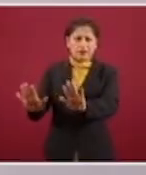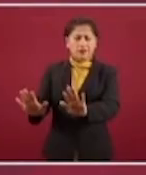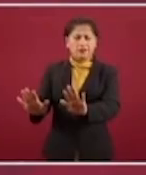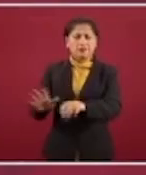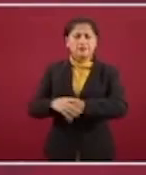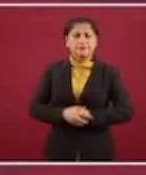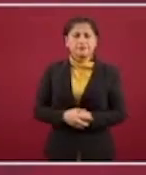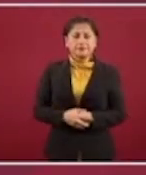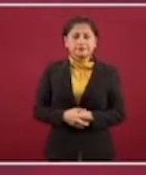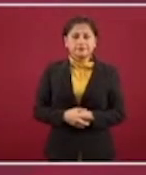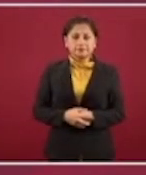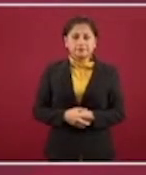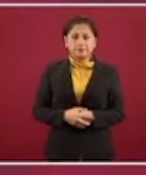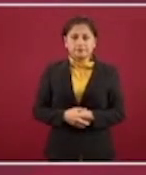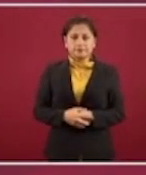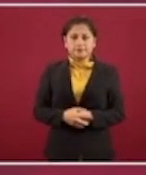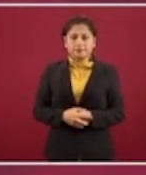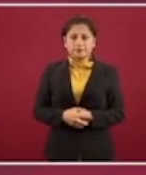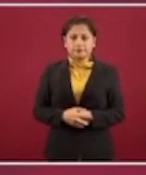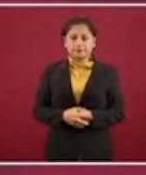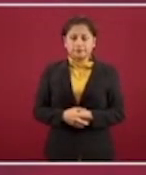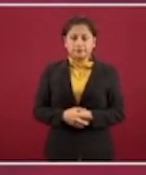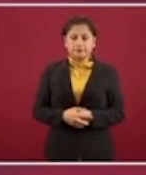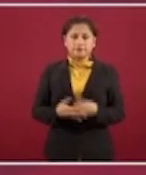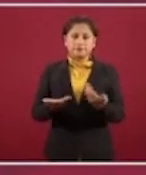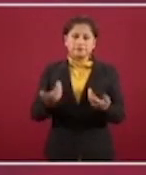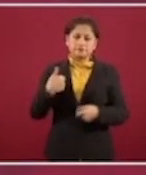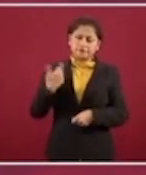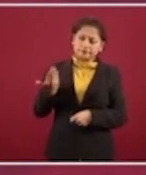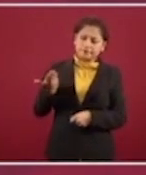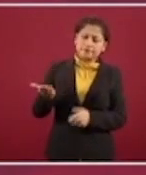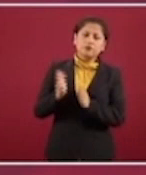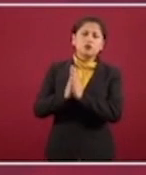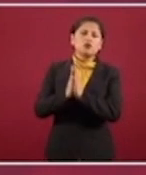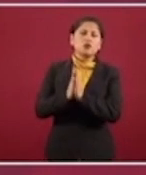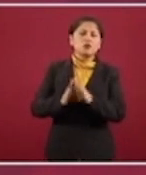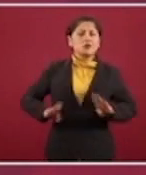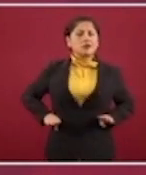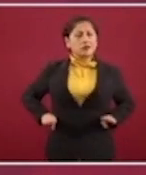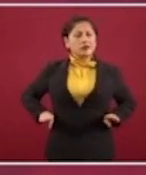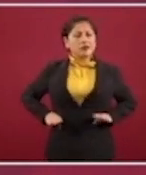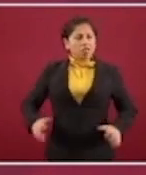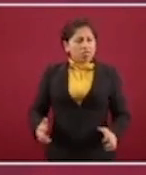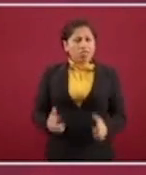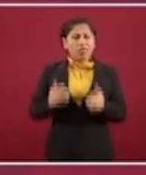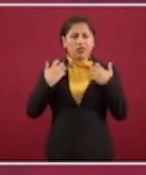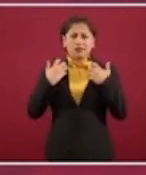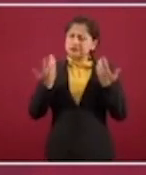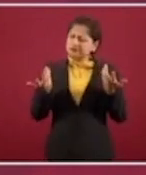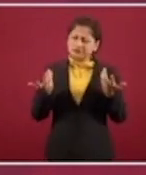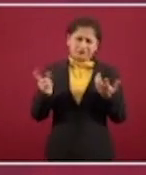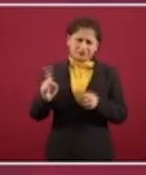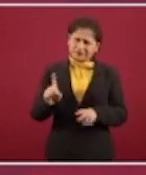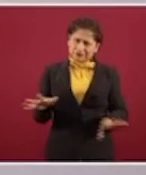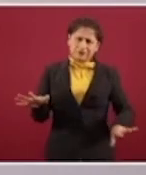y que no debe de tenerse esa actitud no ayuda además no es una